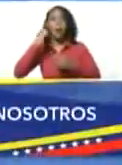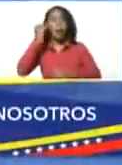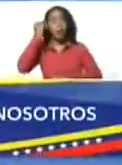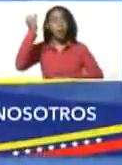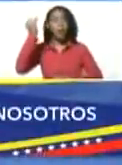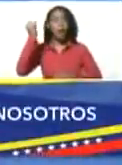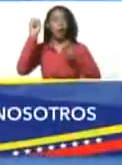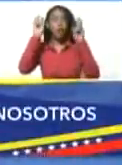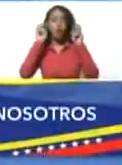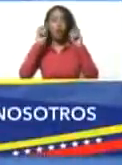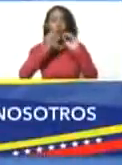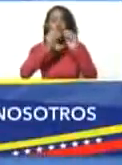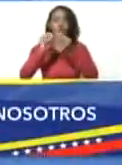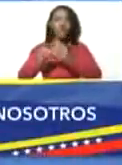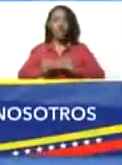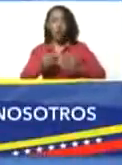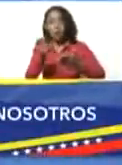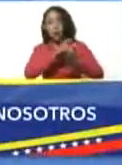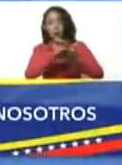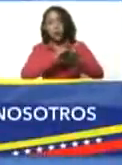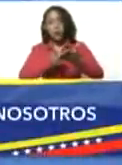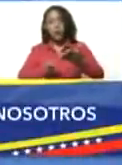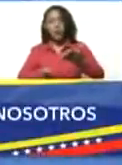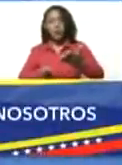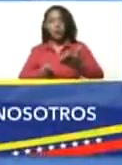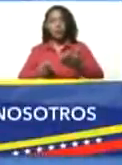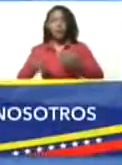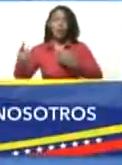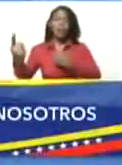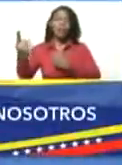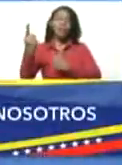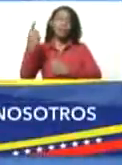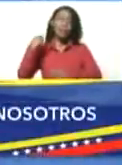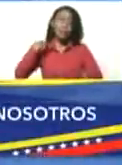virtuosos para la escritura. Debemos nosotros sentirnos orgullosos,